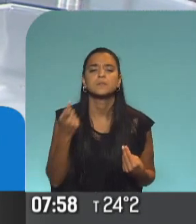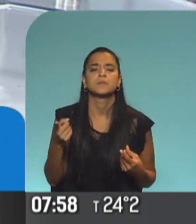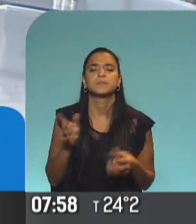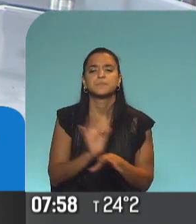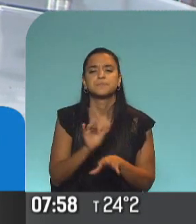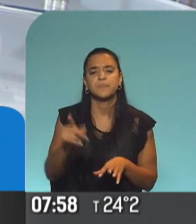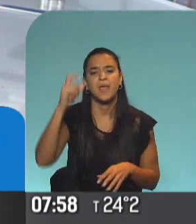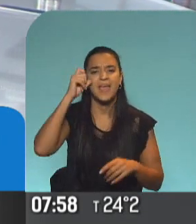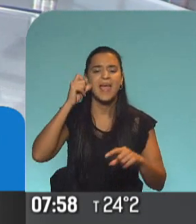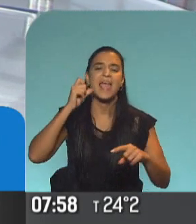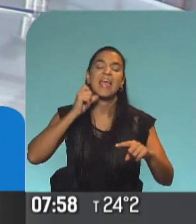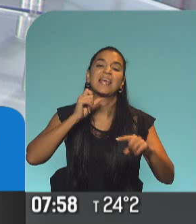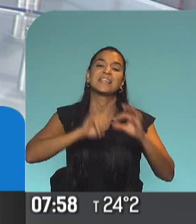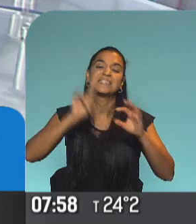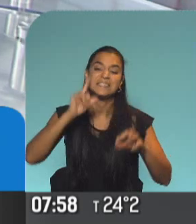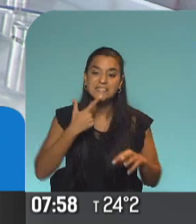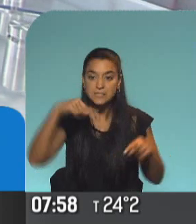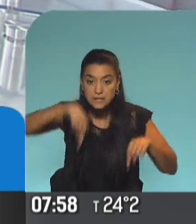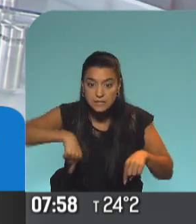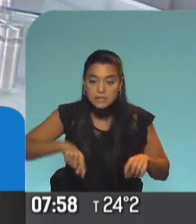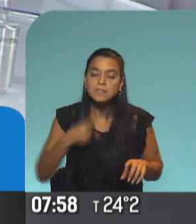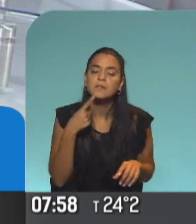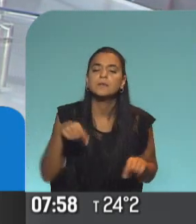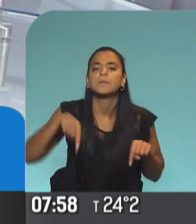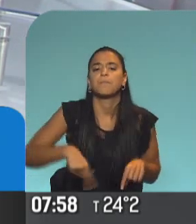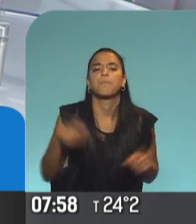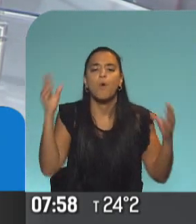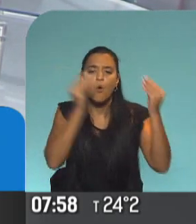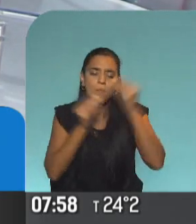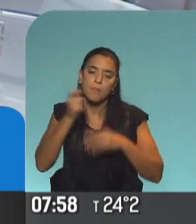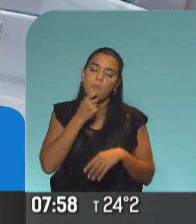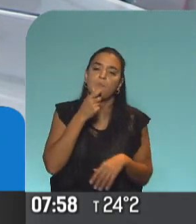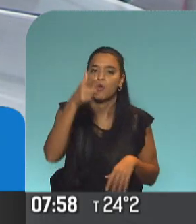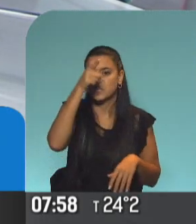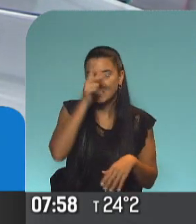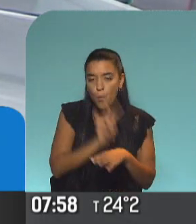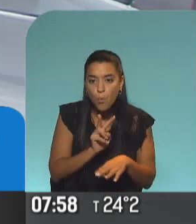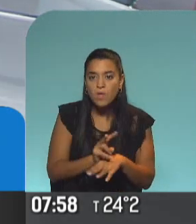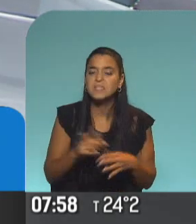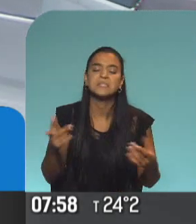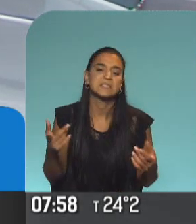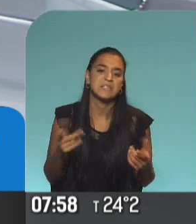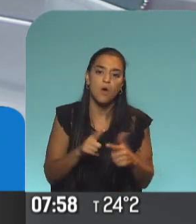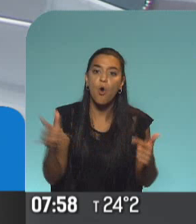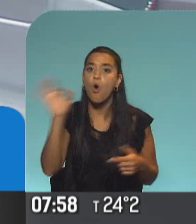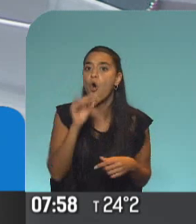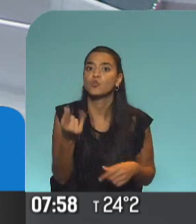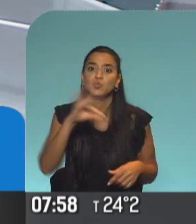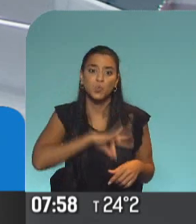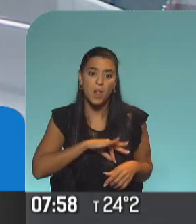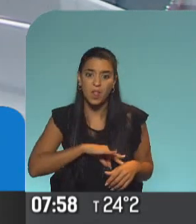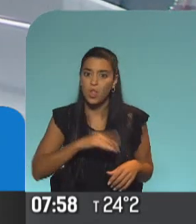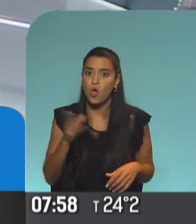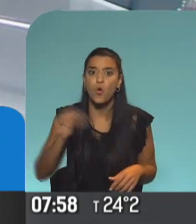consultora, desde X, como las grandes preocupaciones en este momento que tiene la Argentina? En algún momento se habló de la inseguridad, en algún Sí, momento la se habló de inseguridad no siempre llegar a está. fin de mes. Claro. Bueno, el